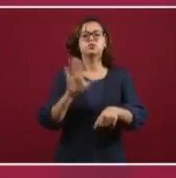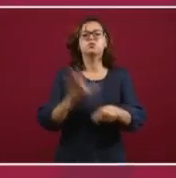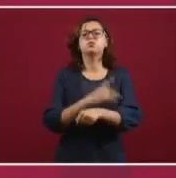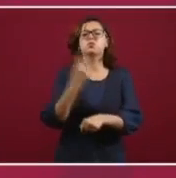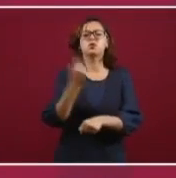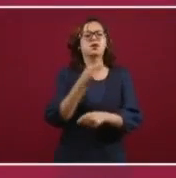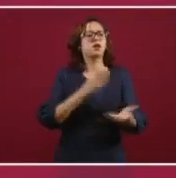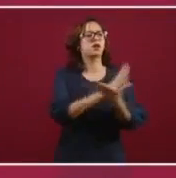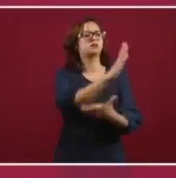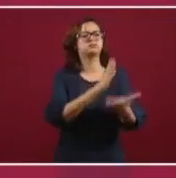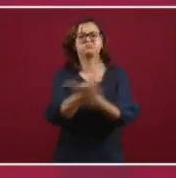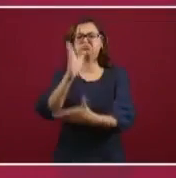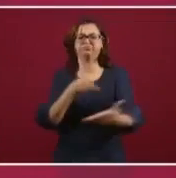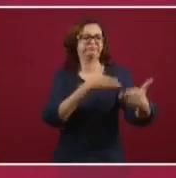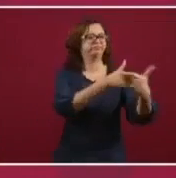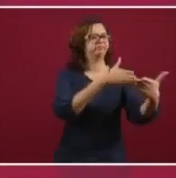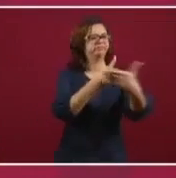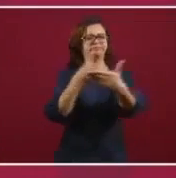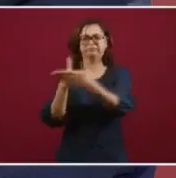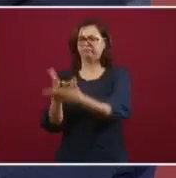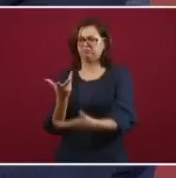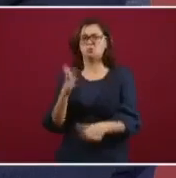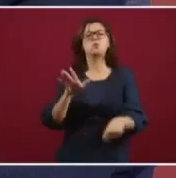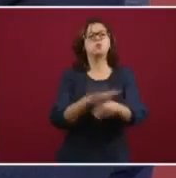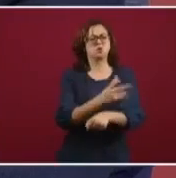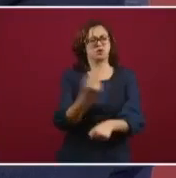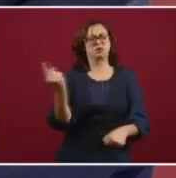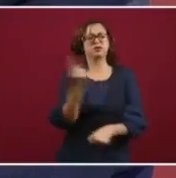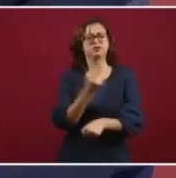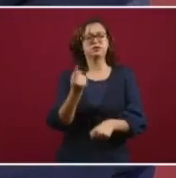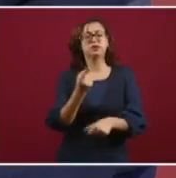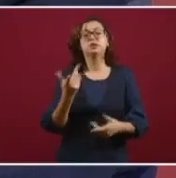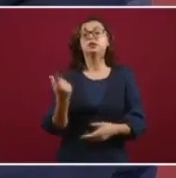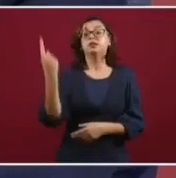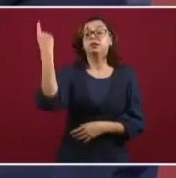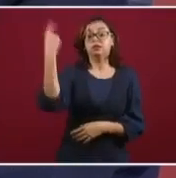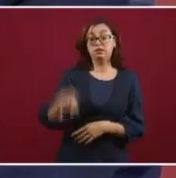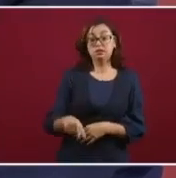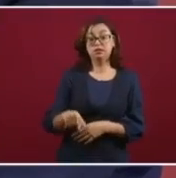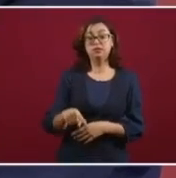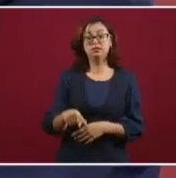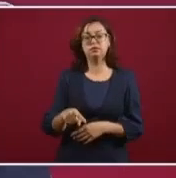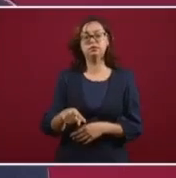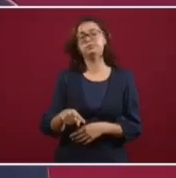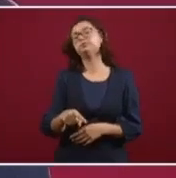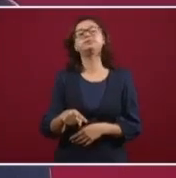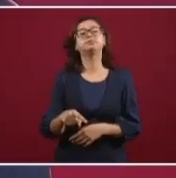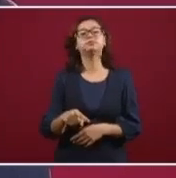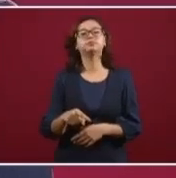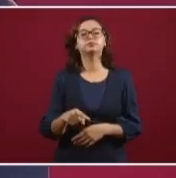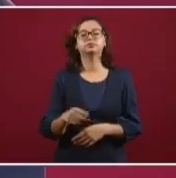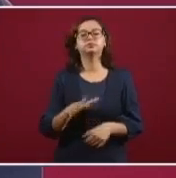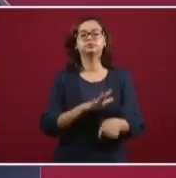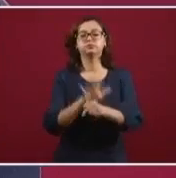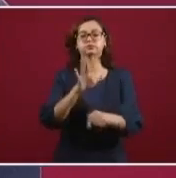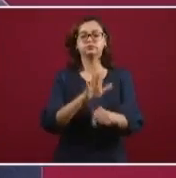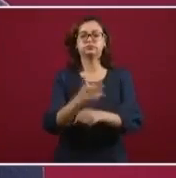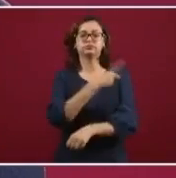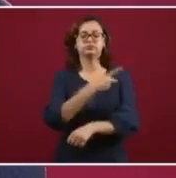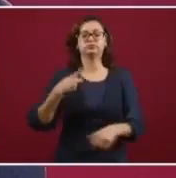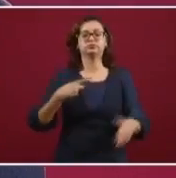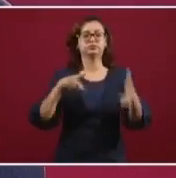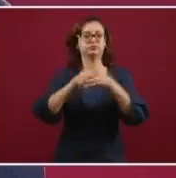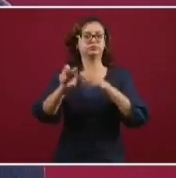los accesos, ¿no?, a los archivos, porque la instrucción es de que se